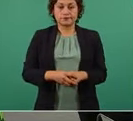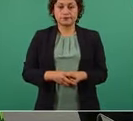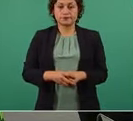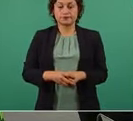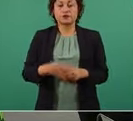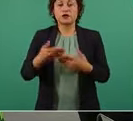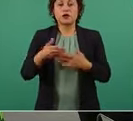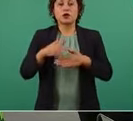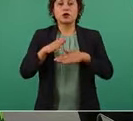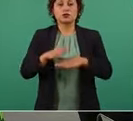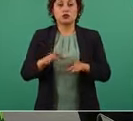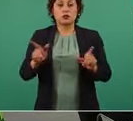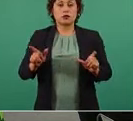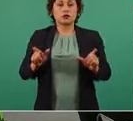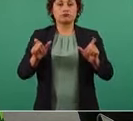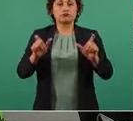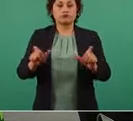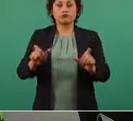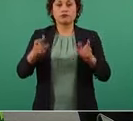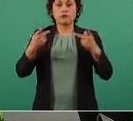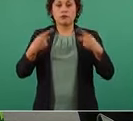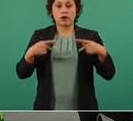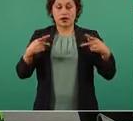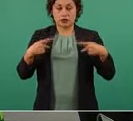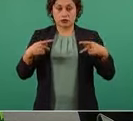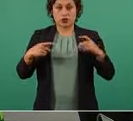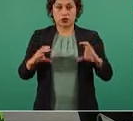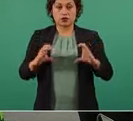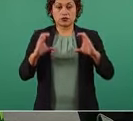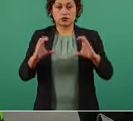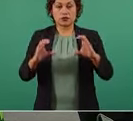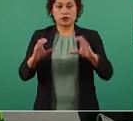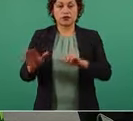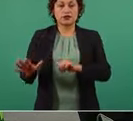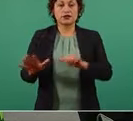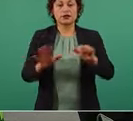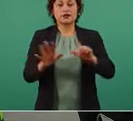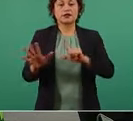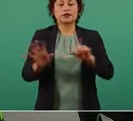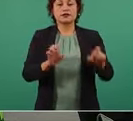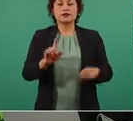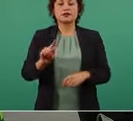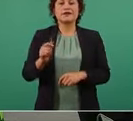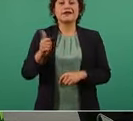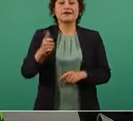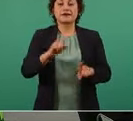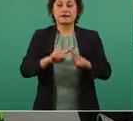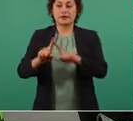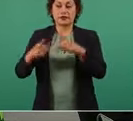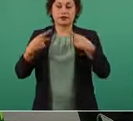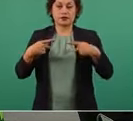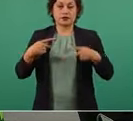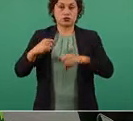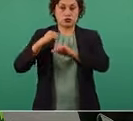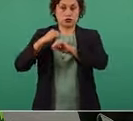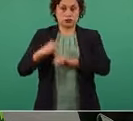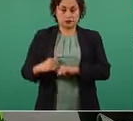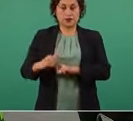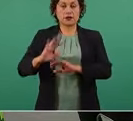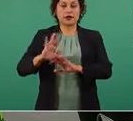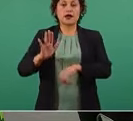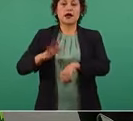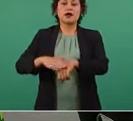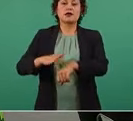refiere a salvaguarda de la vida humana en la mar, tenemos 776 elementos. Se han dado 54 llamadas